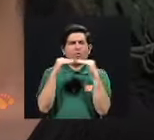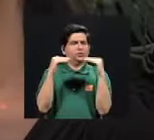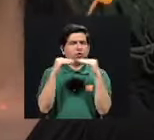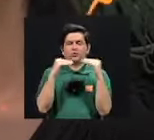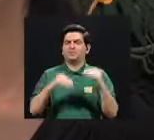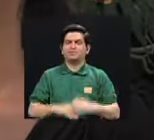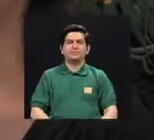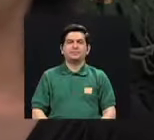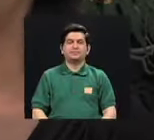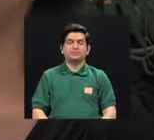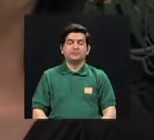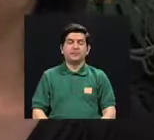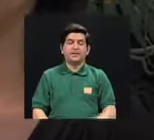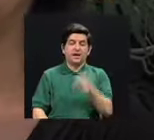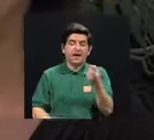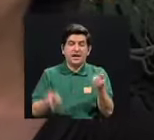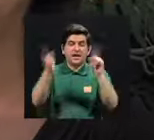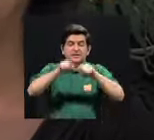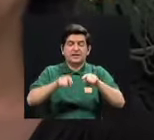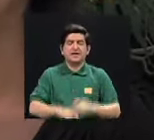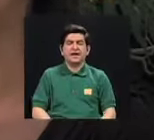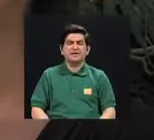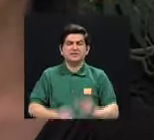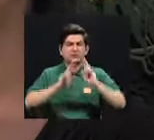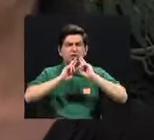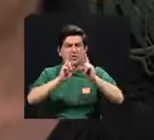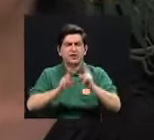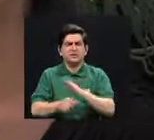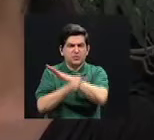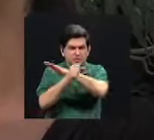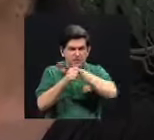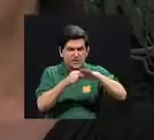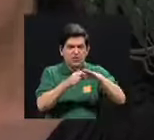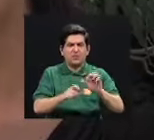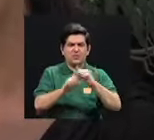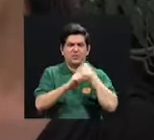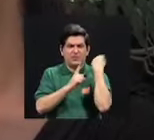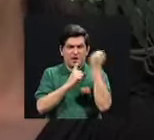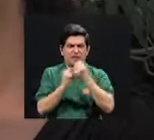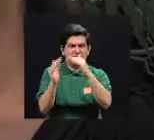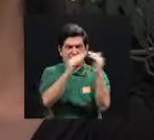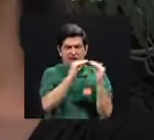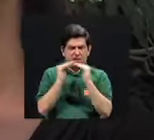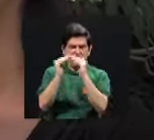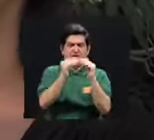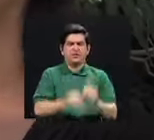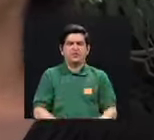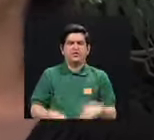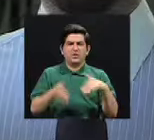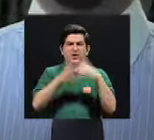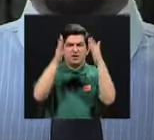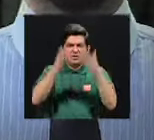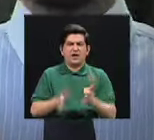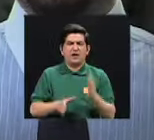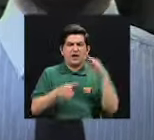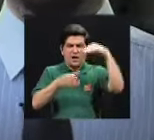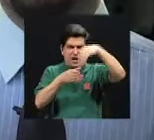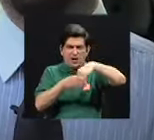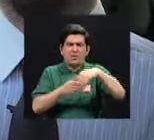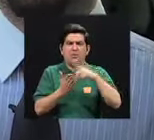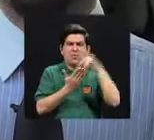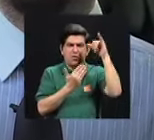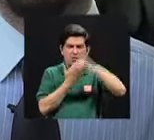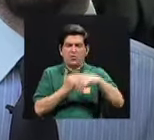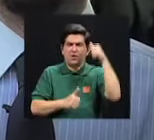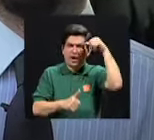es otro nivel, porque responde, digamos, o busca responder de una manera integral a una situación comunitaria. Para los estudiantes que se